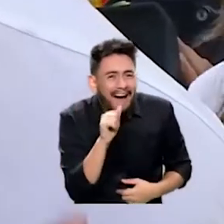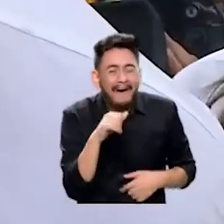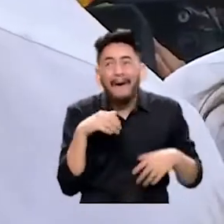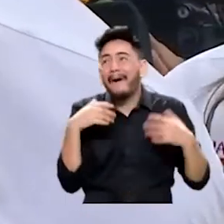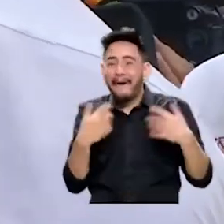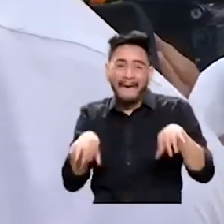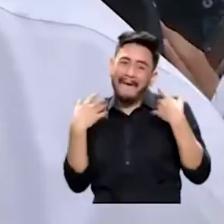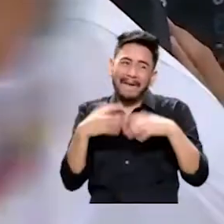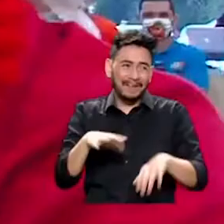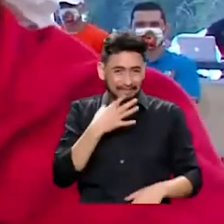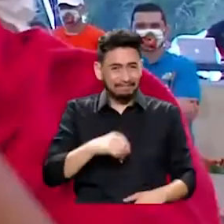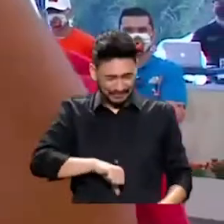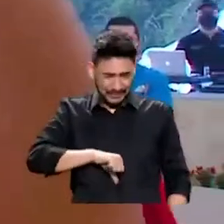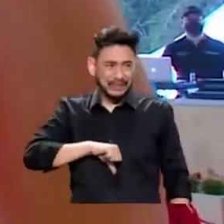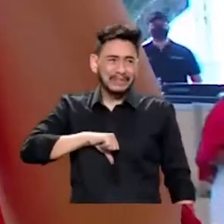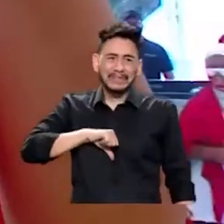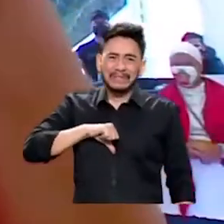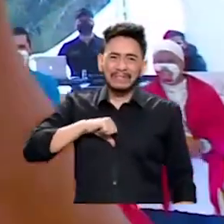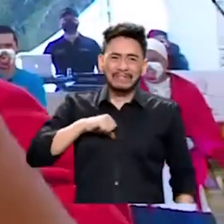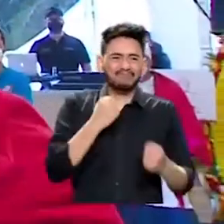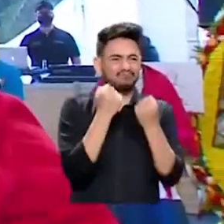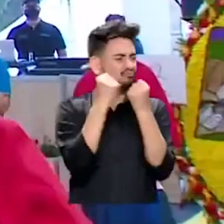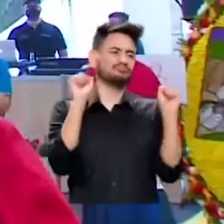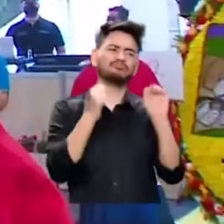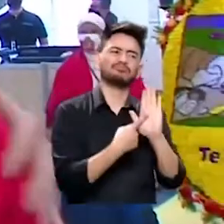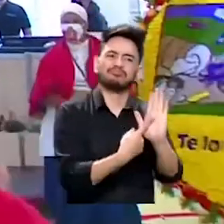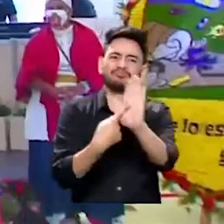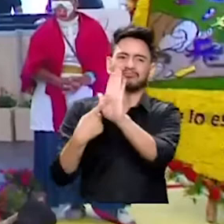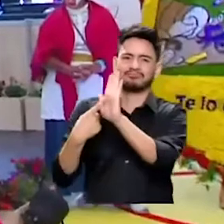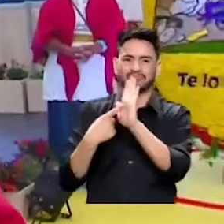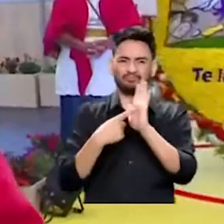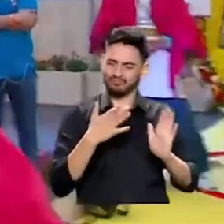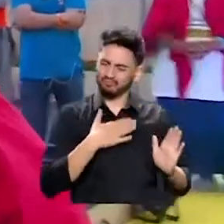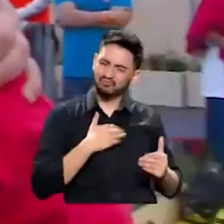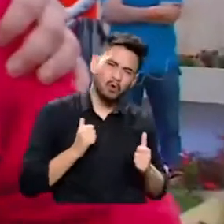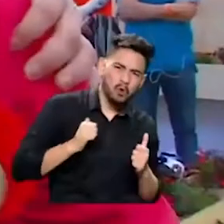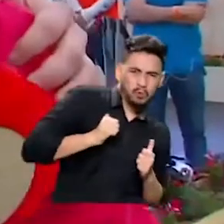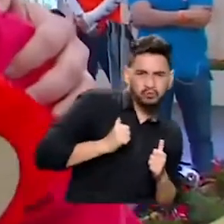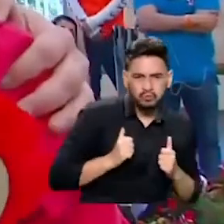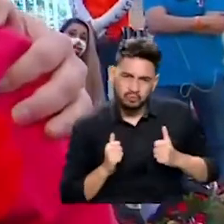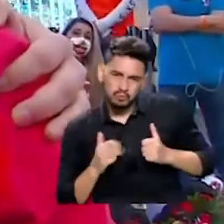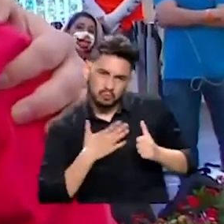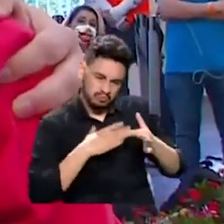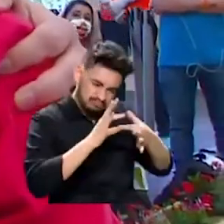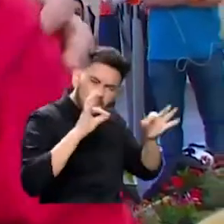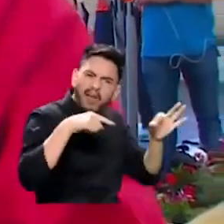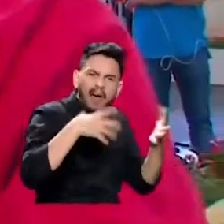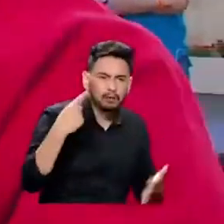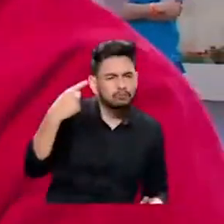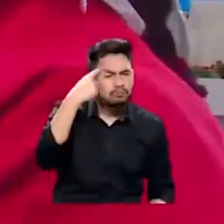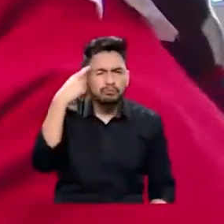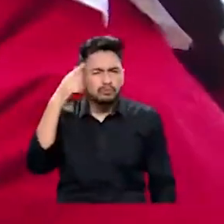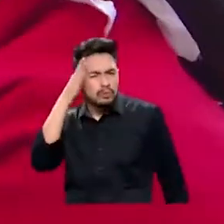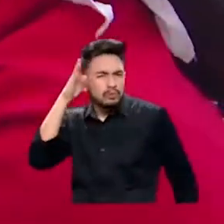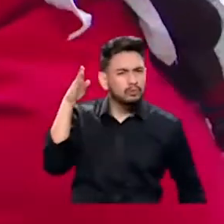de un pueblo, esa es la mejor estampa de la cultura silletera. Un mensaje de esperanza para toda una ciudad, para